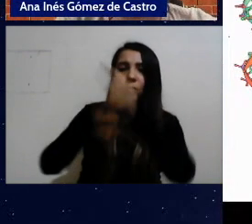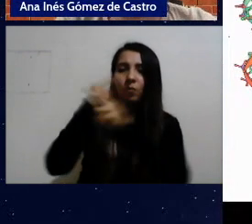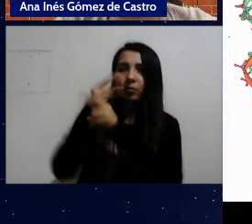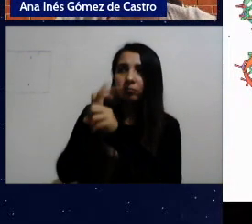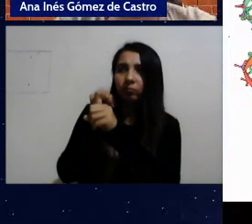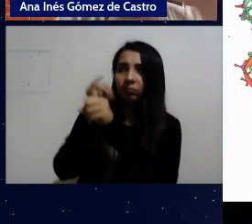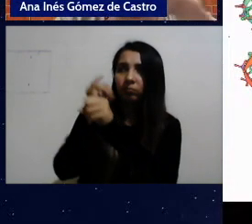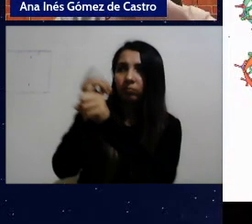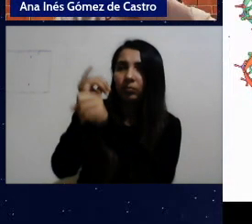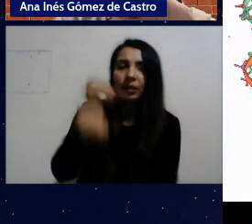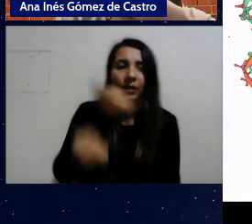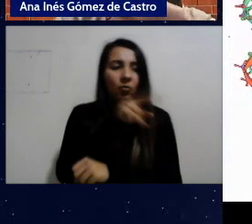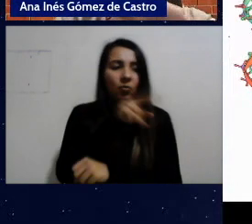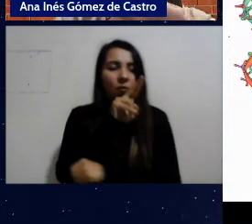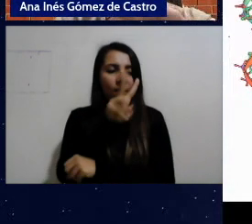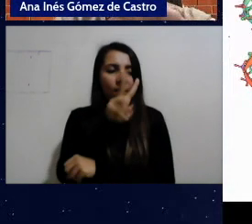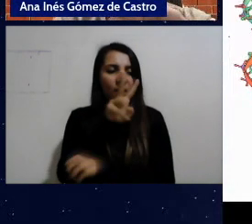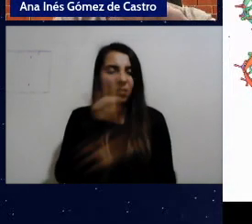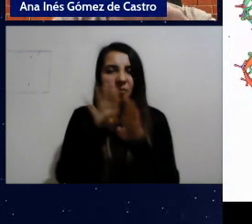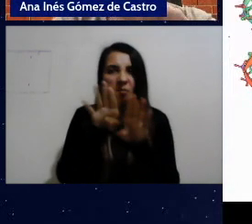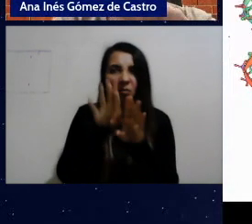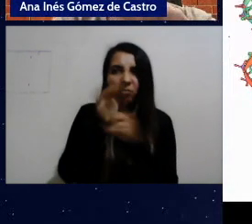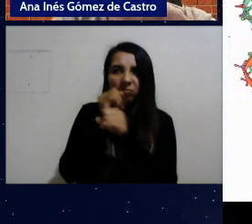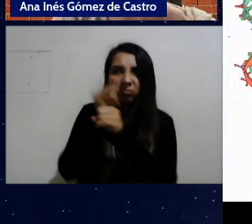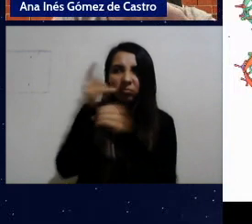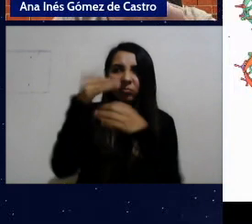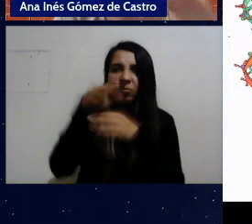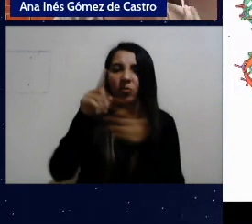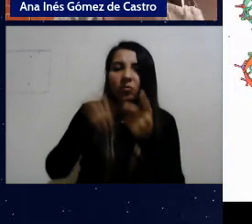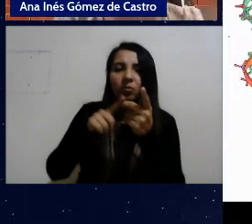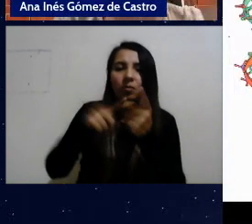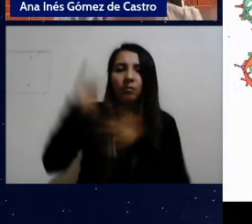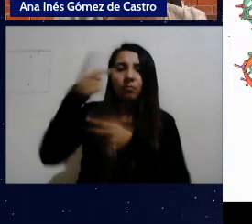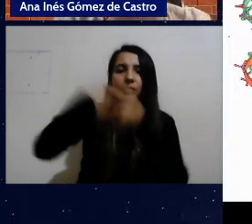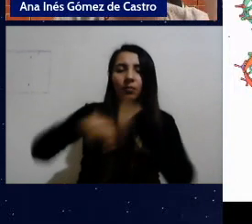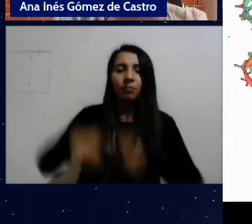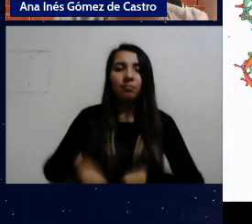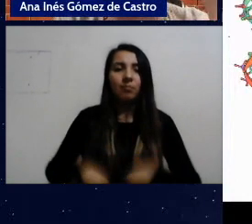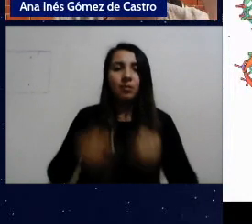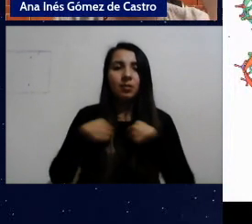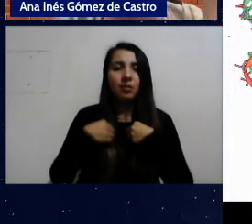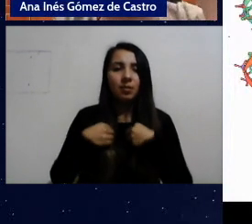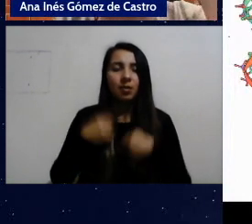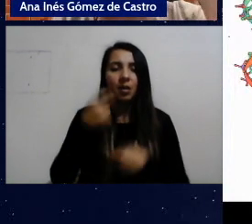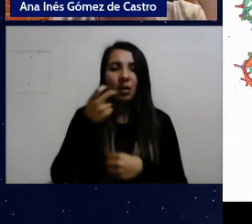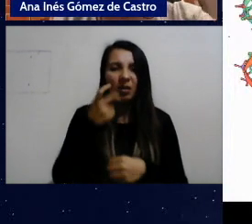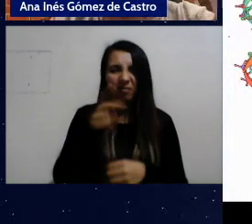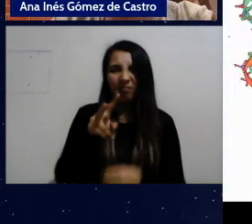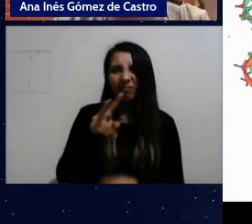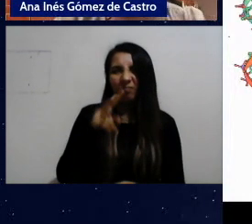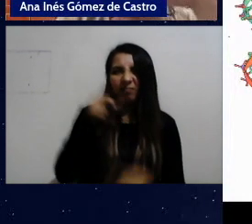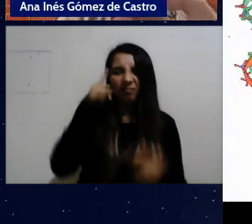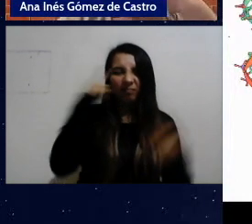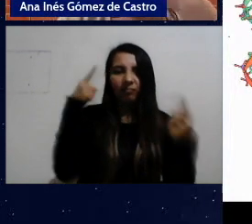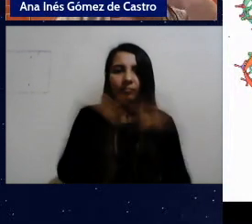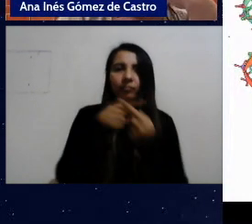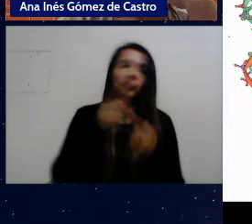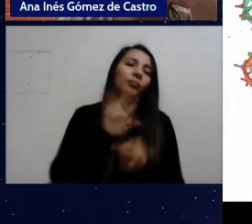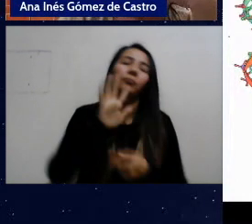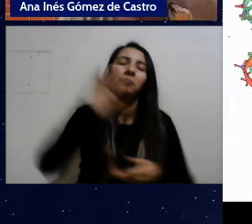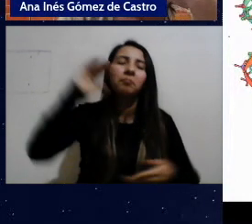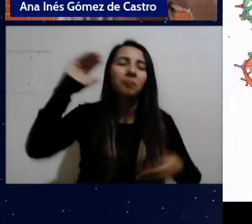astronomía en la investigación sobre el origen de la vida? Porque el responder a esta pregunta es menos trivial de lo que